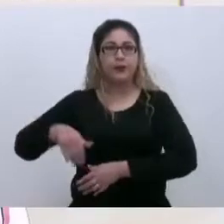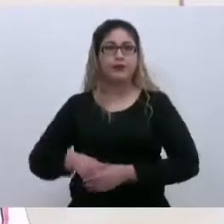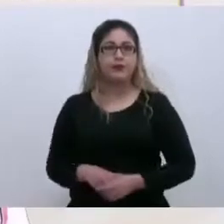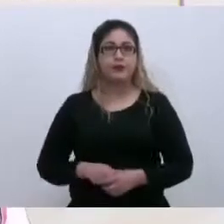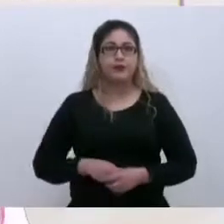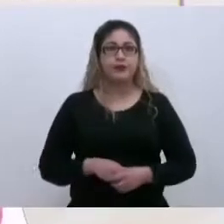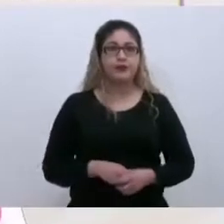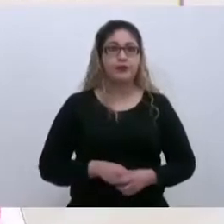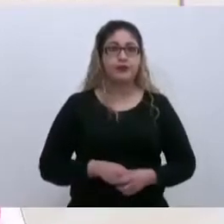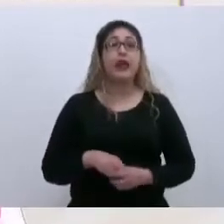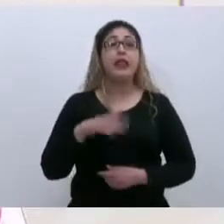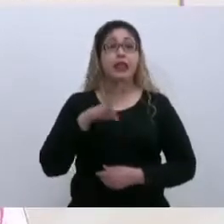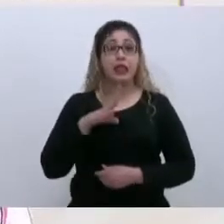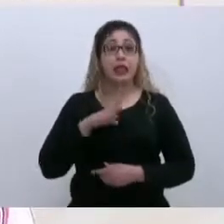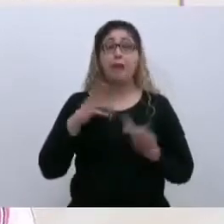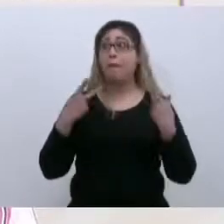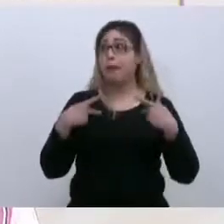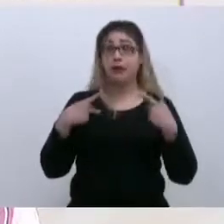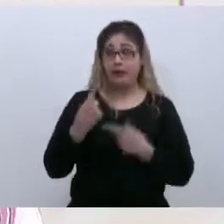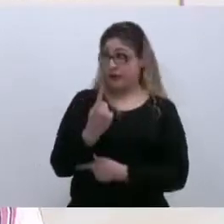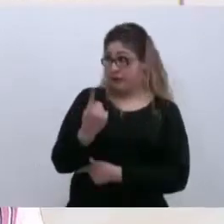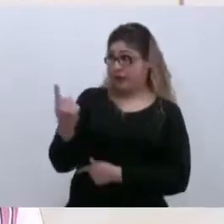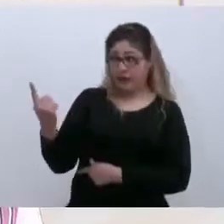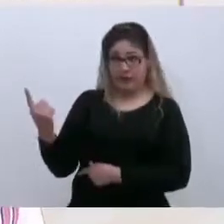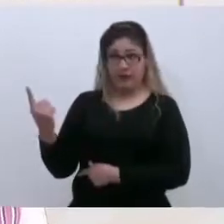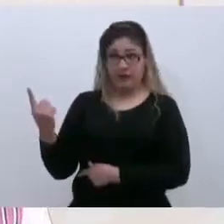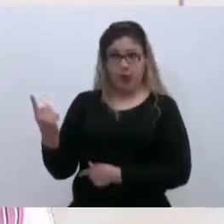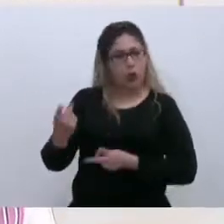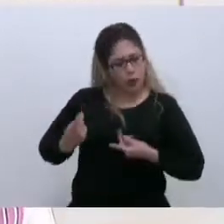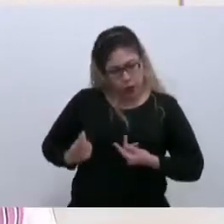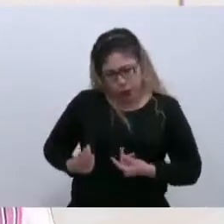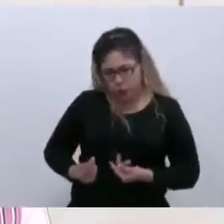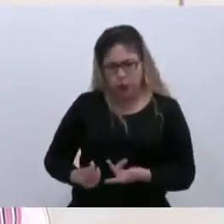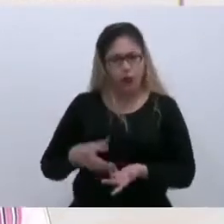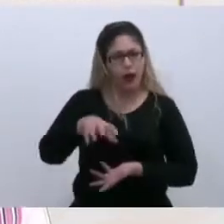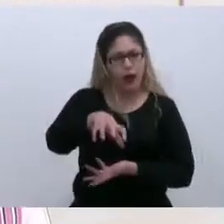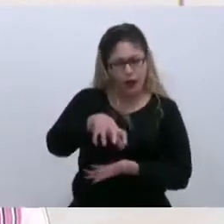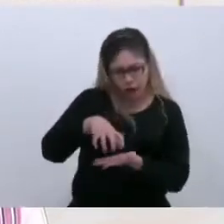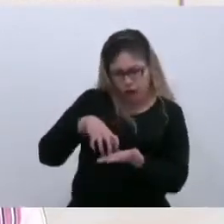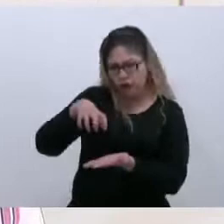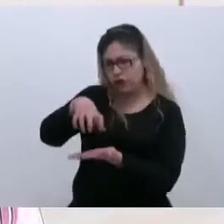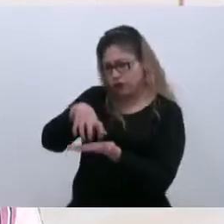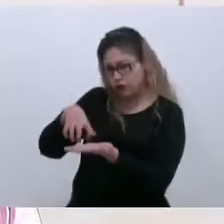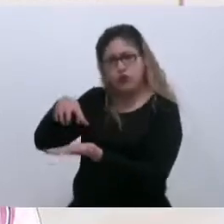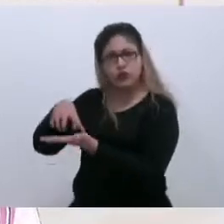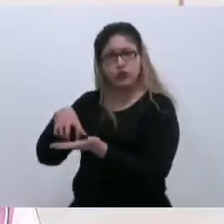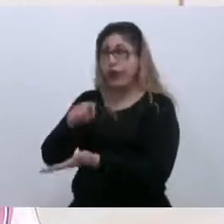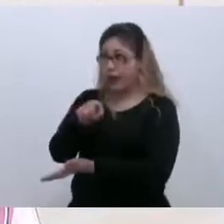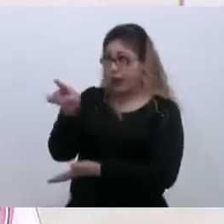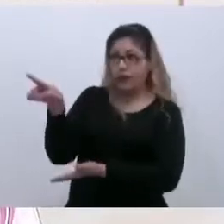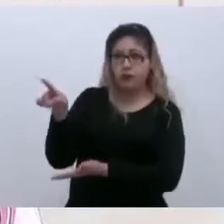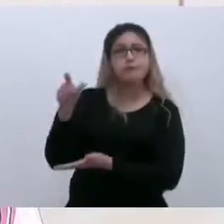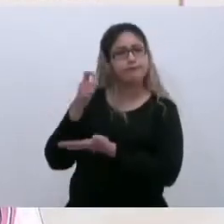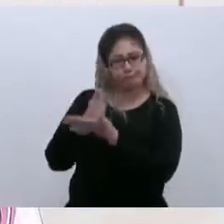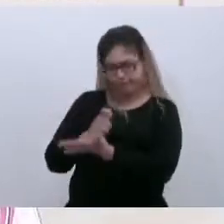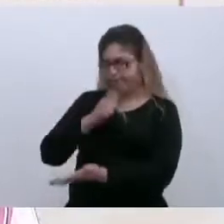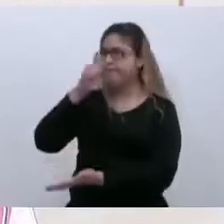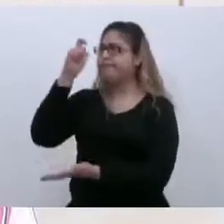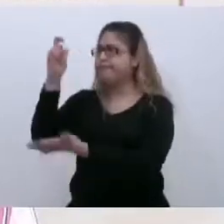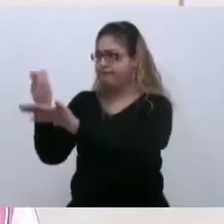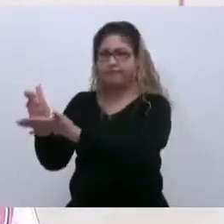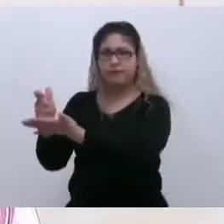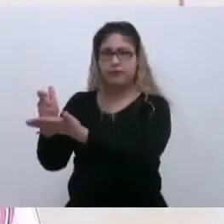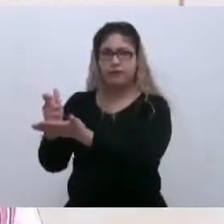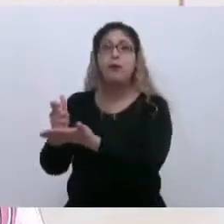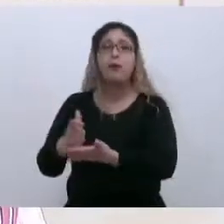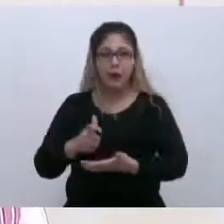50.829 productores que están recibiendo también un apoyo para su siembra, lo que era el